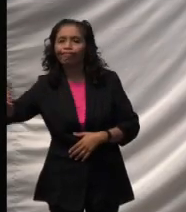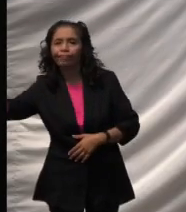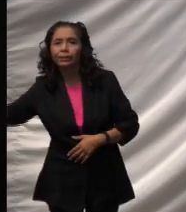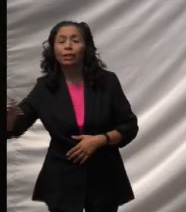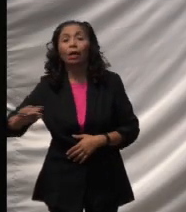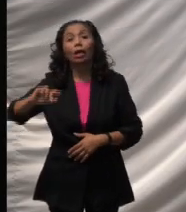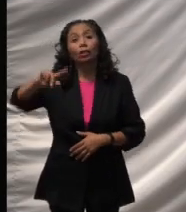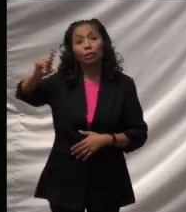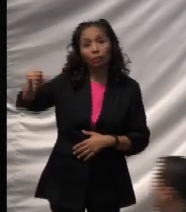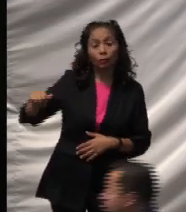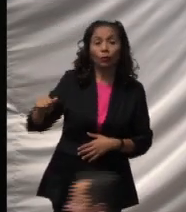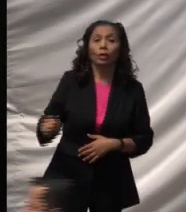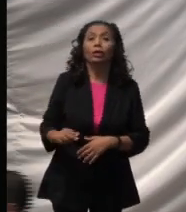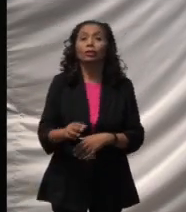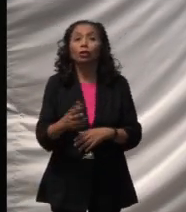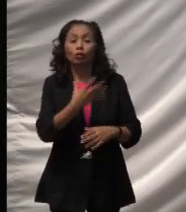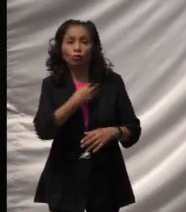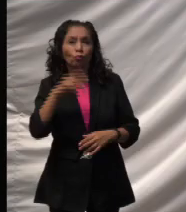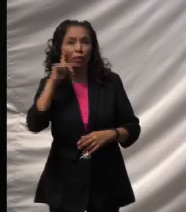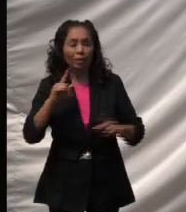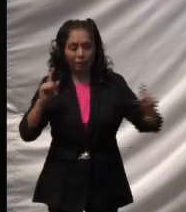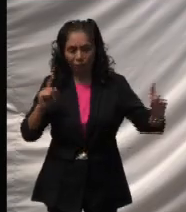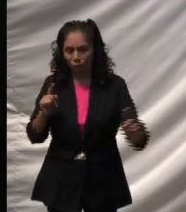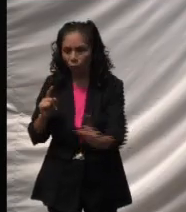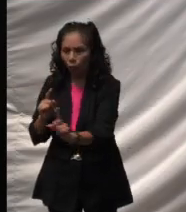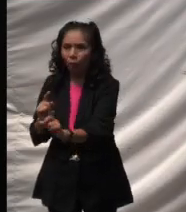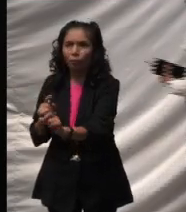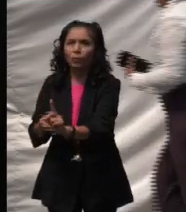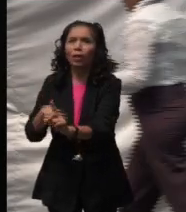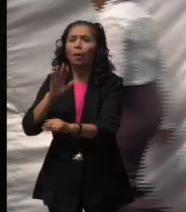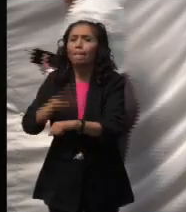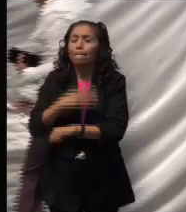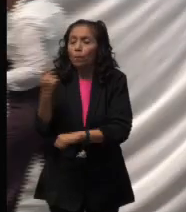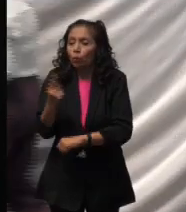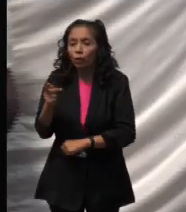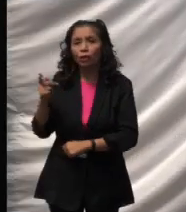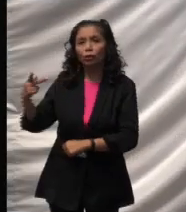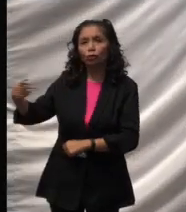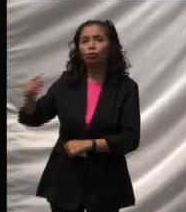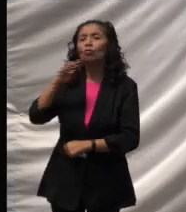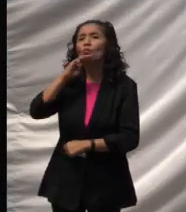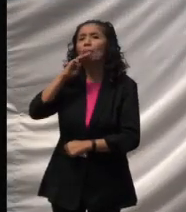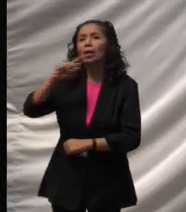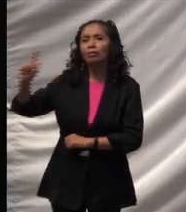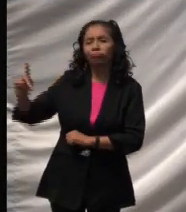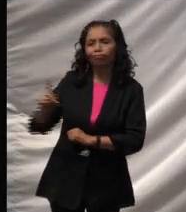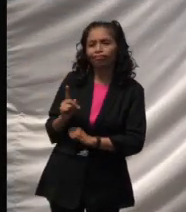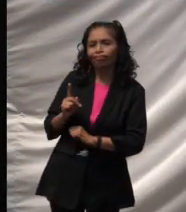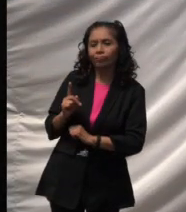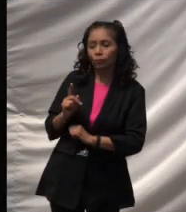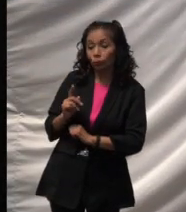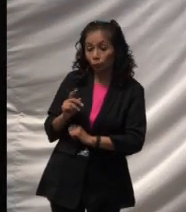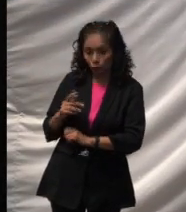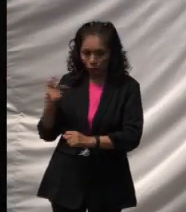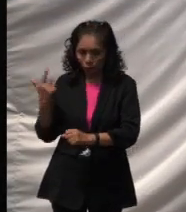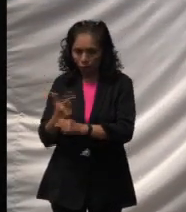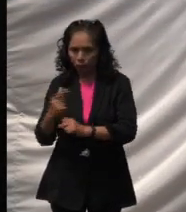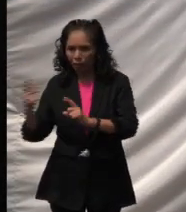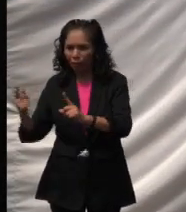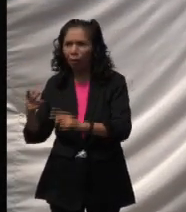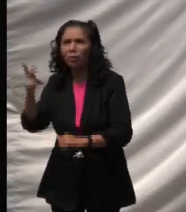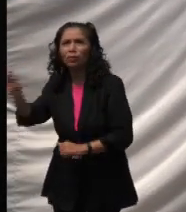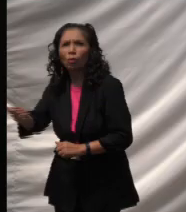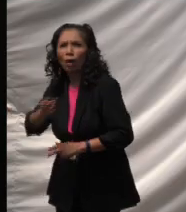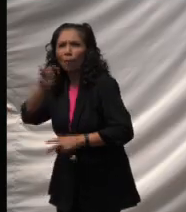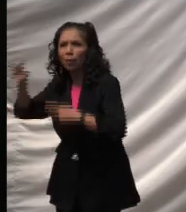después, su hija llegó a casa molesta, porque su mamá había ido a hablar con la maestra. Así que, en cuanto su hija llegó, empezó a